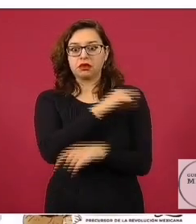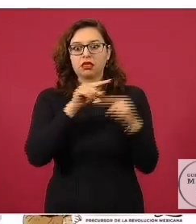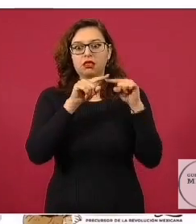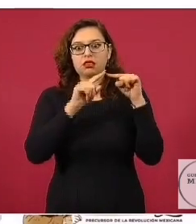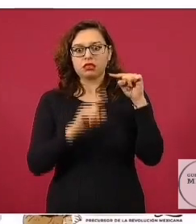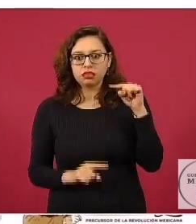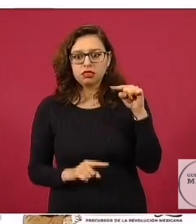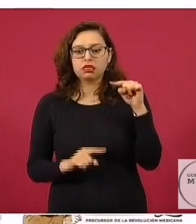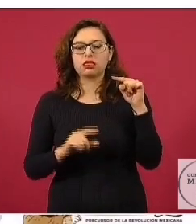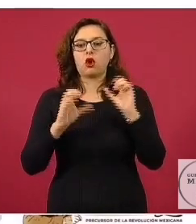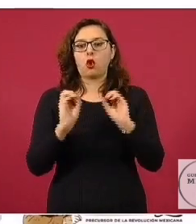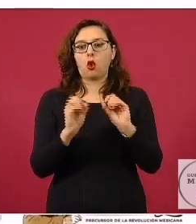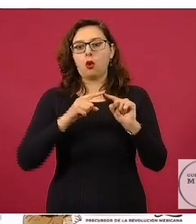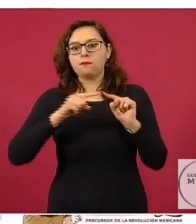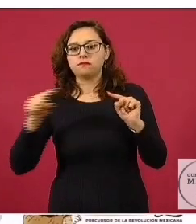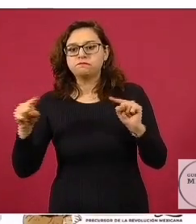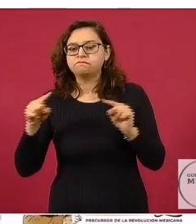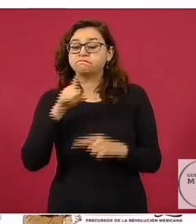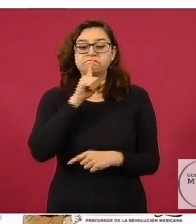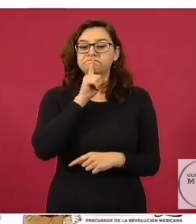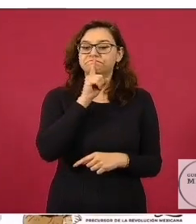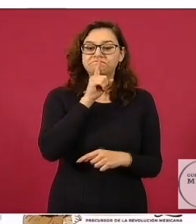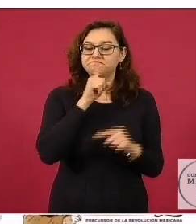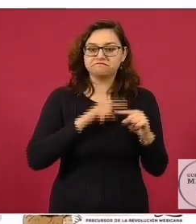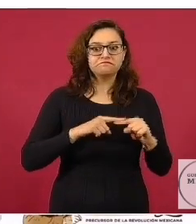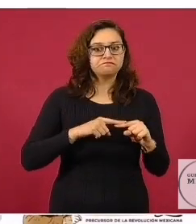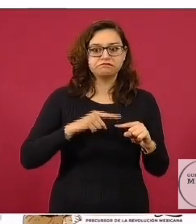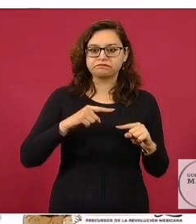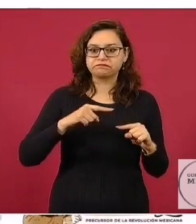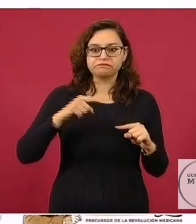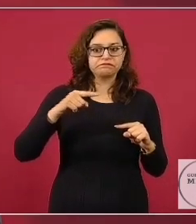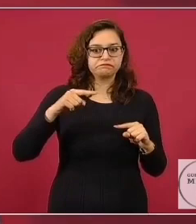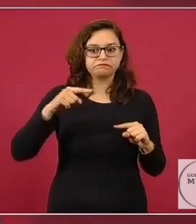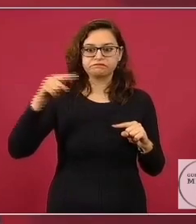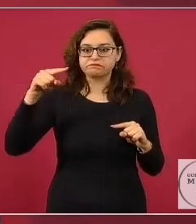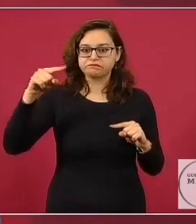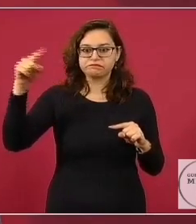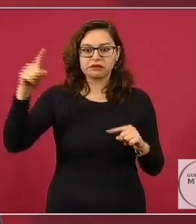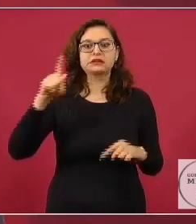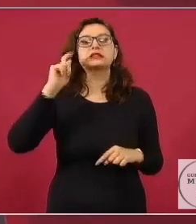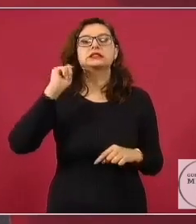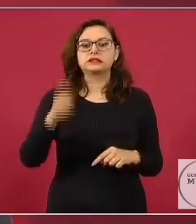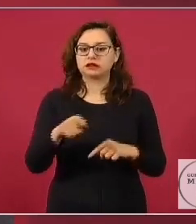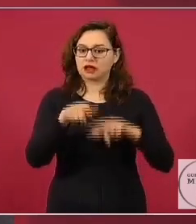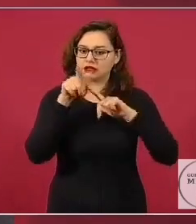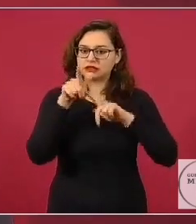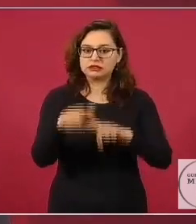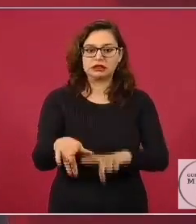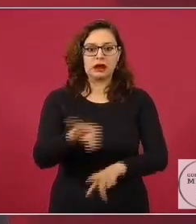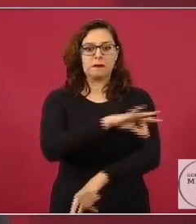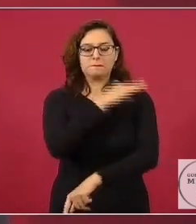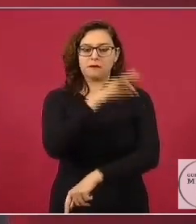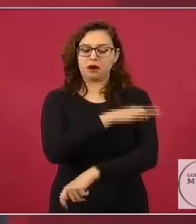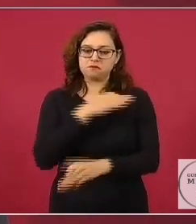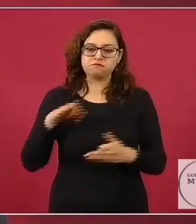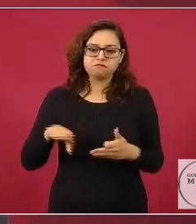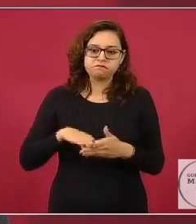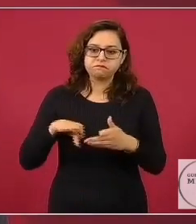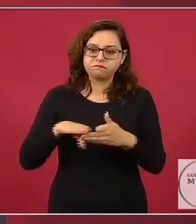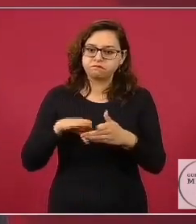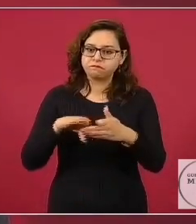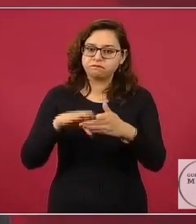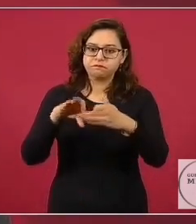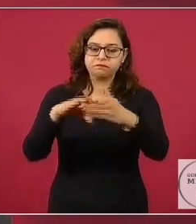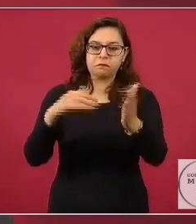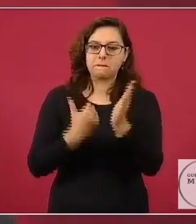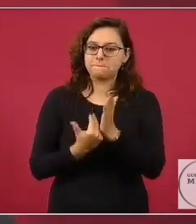de rezago o de retraso o recesos, sino de manera prácticamente continua se ha mantenido la cobertura de